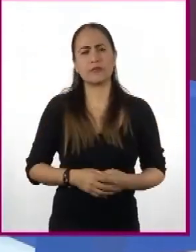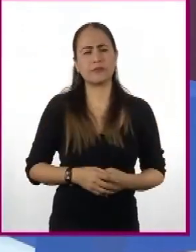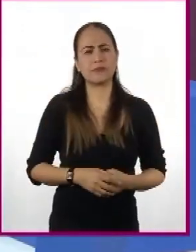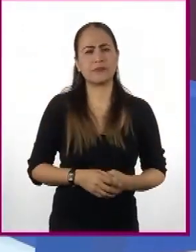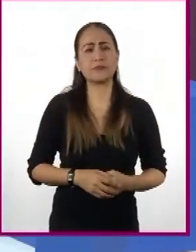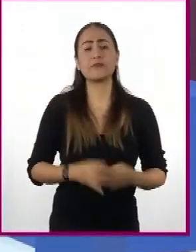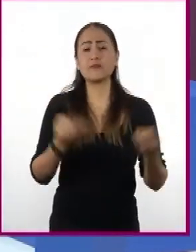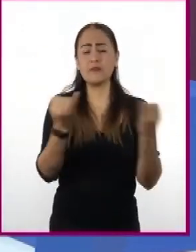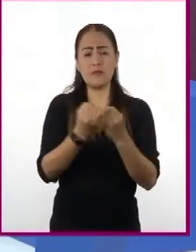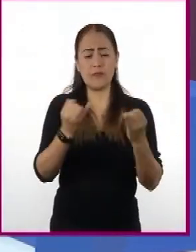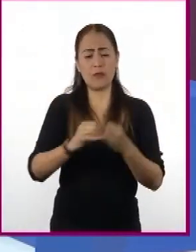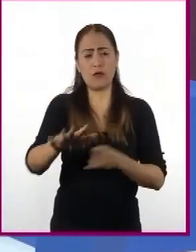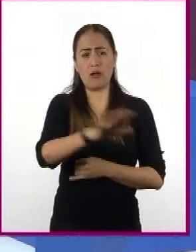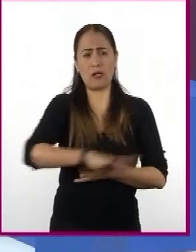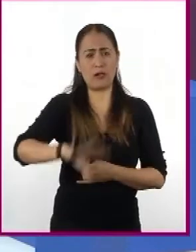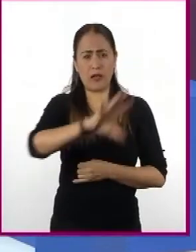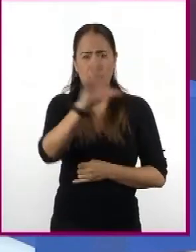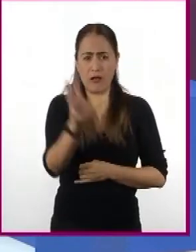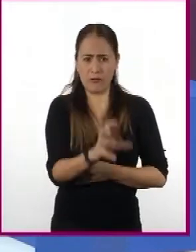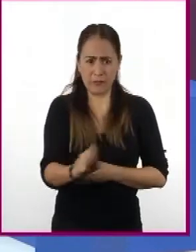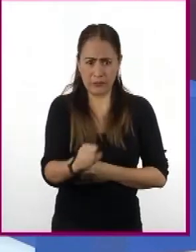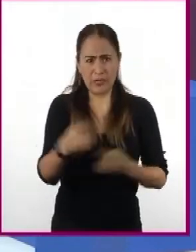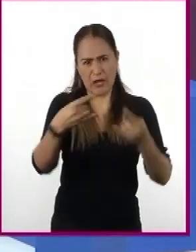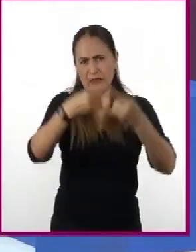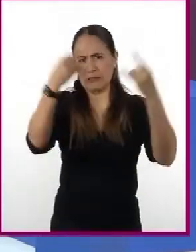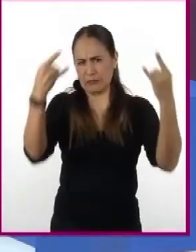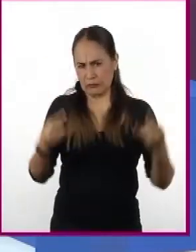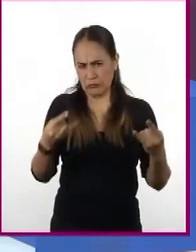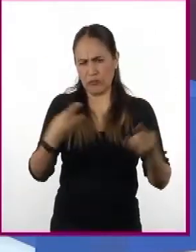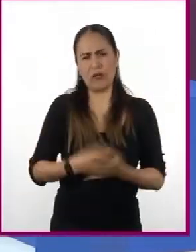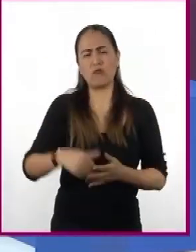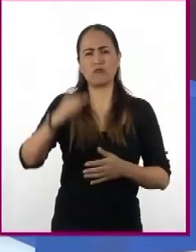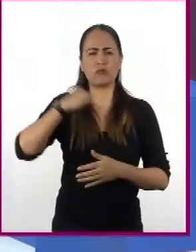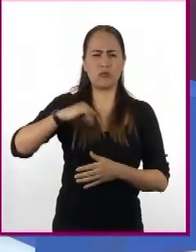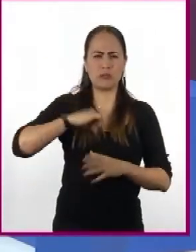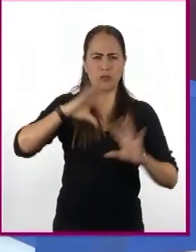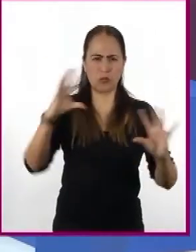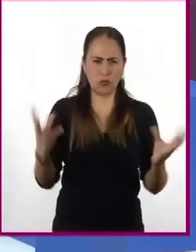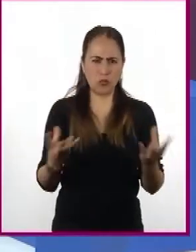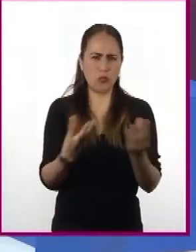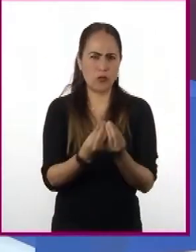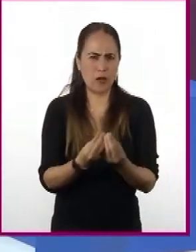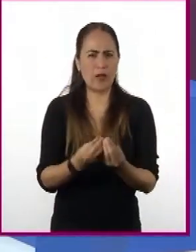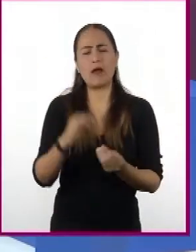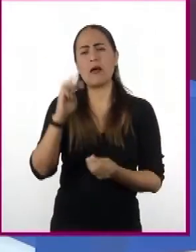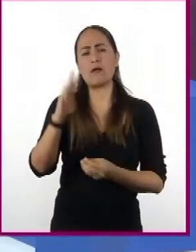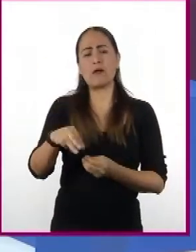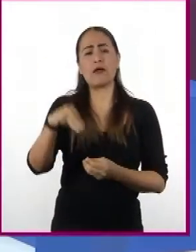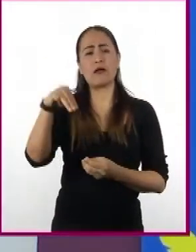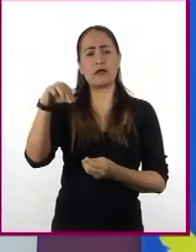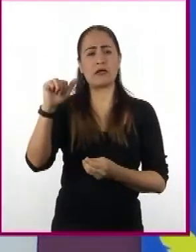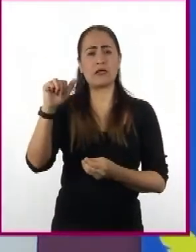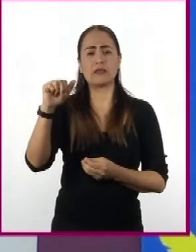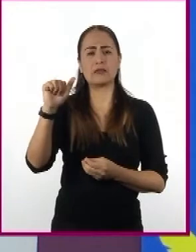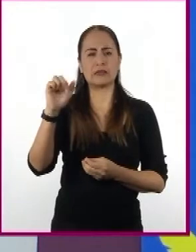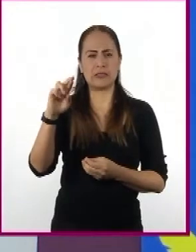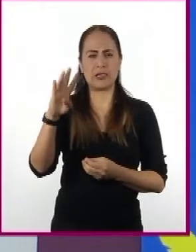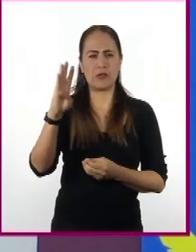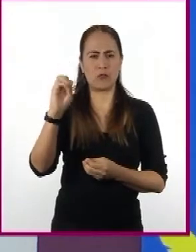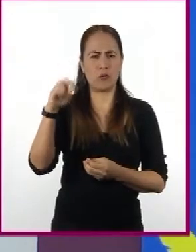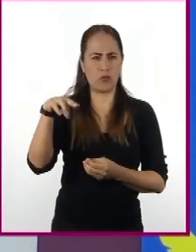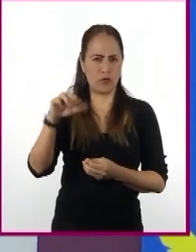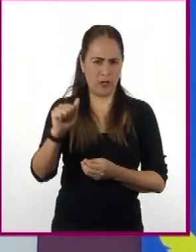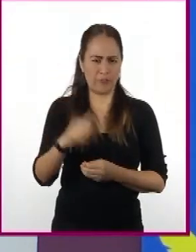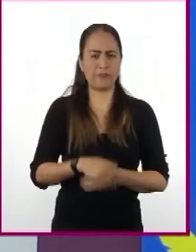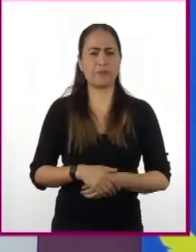como las africanas, cuentan Antología de Relatos de Inmaculada Díaz Narbona. ¿Y qué decir de la